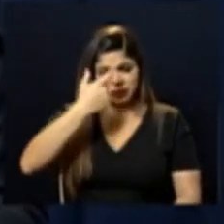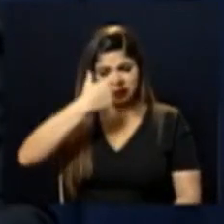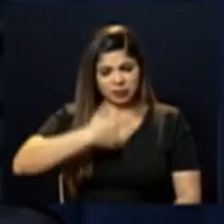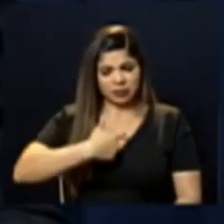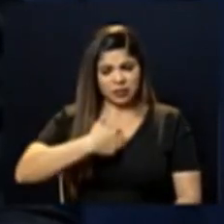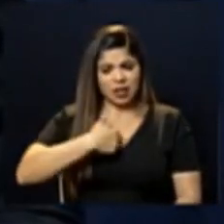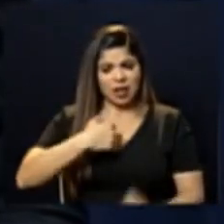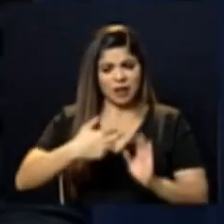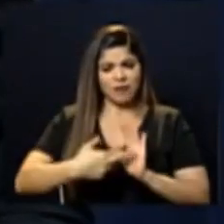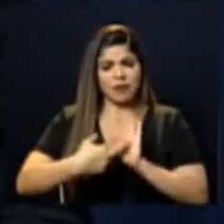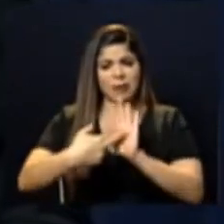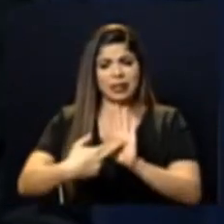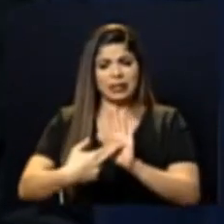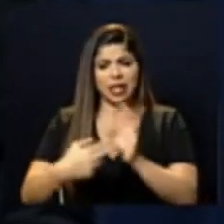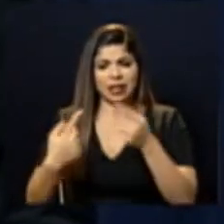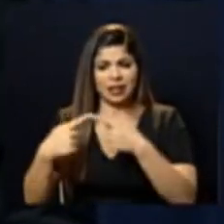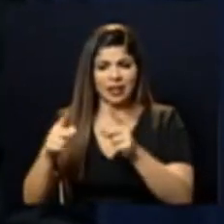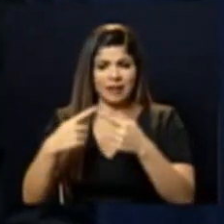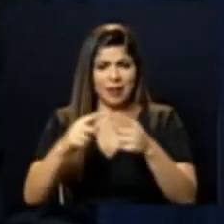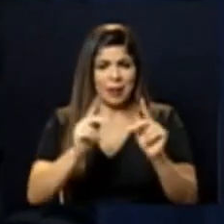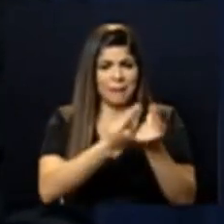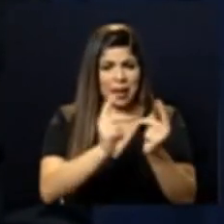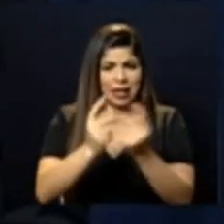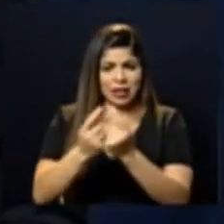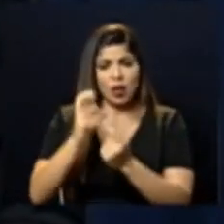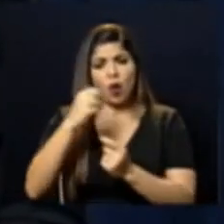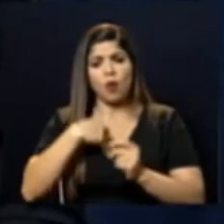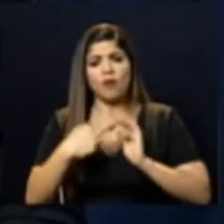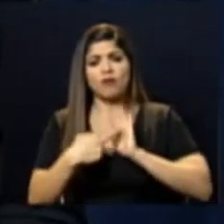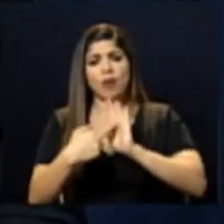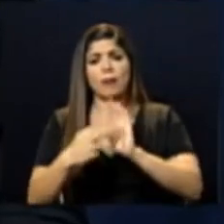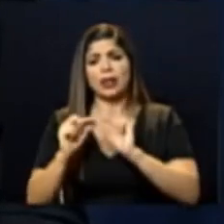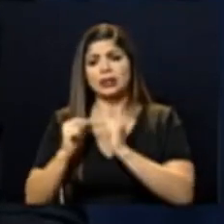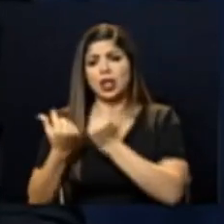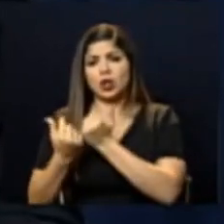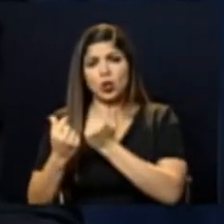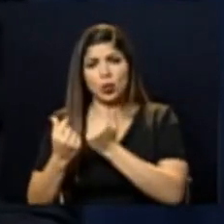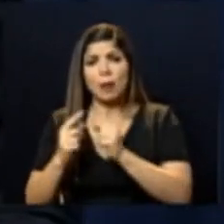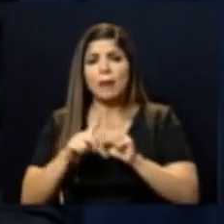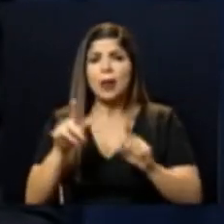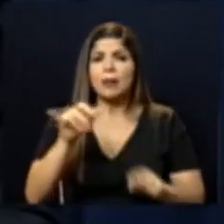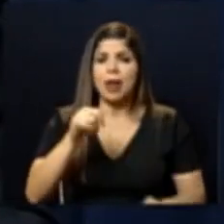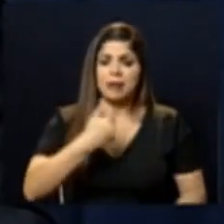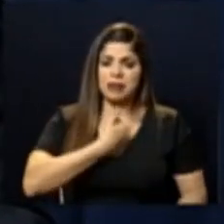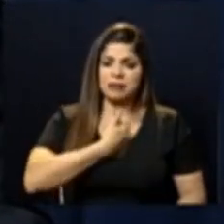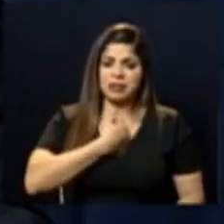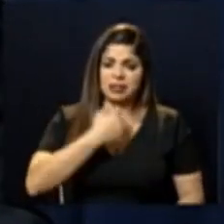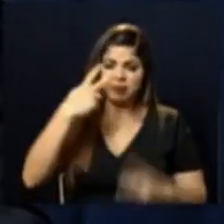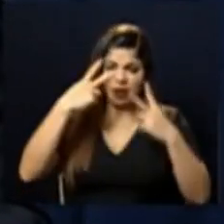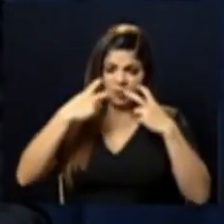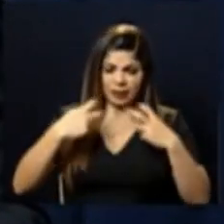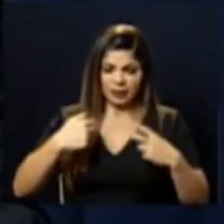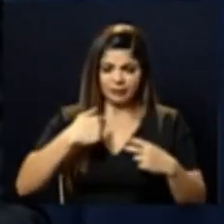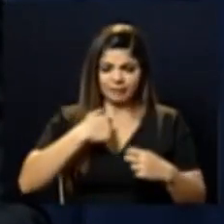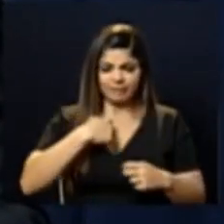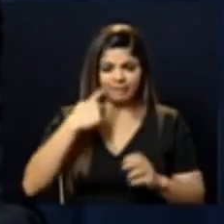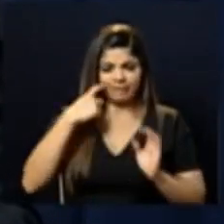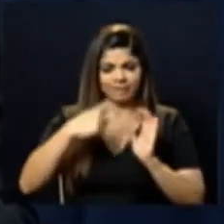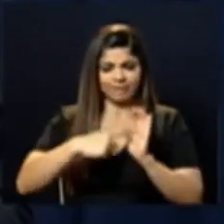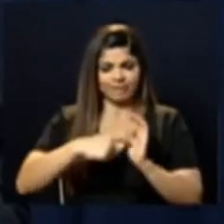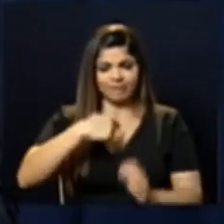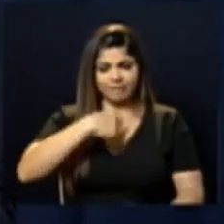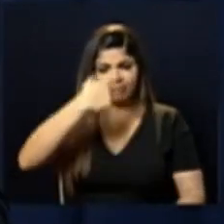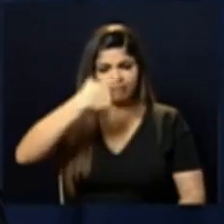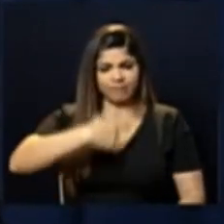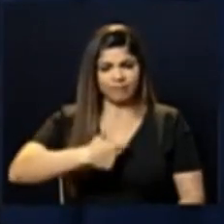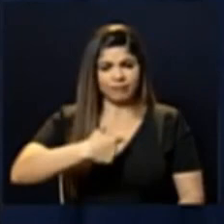representantes de partidos políticos o de sectores, sino que también nos reconozcamos como algo que